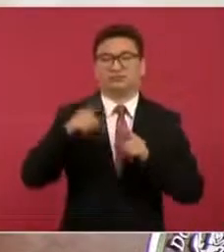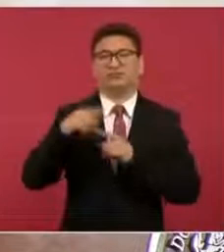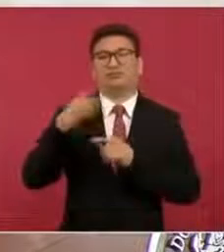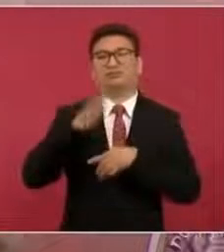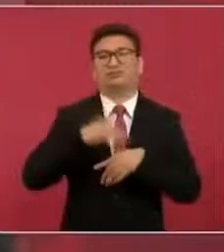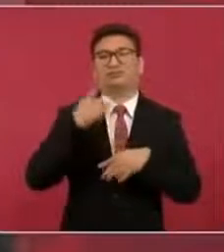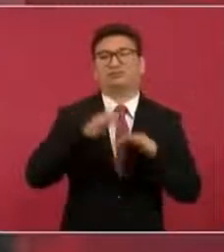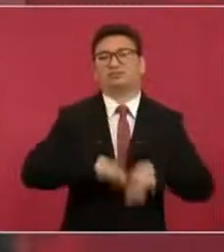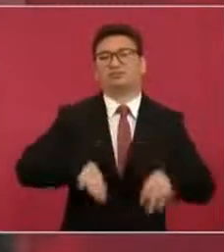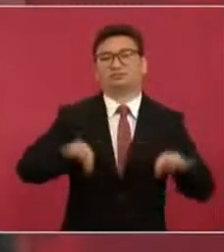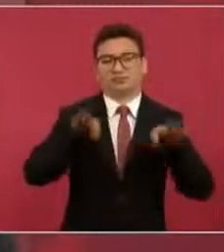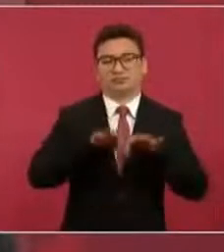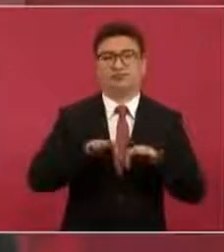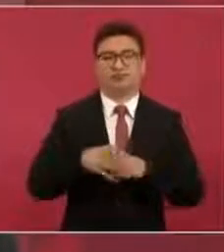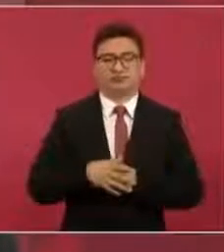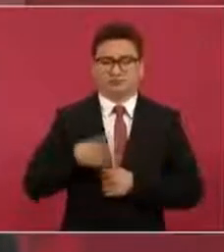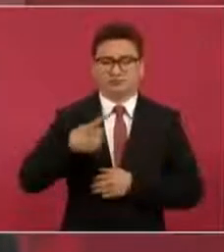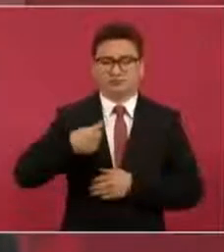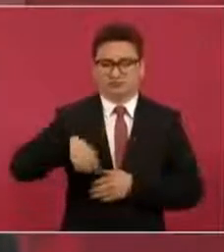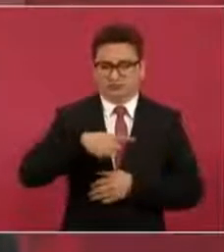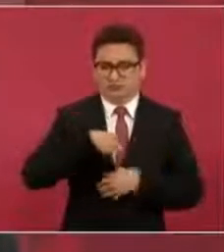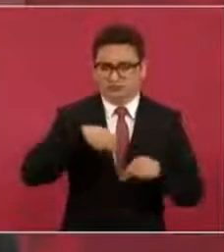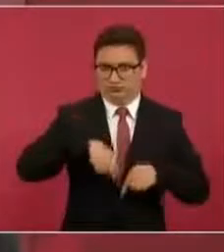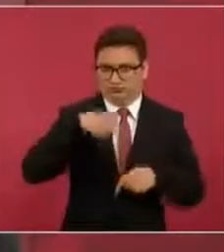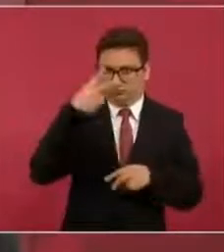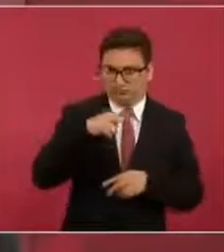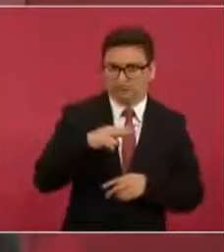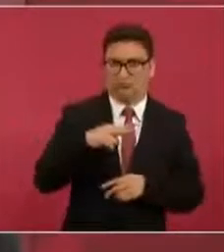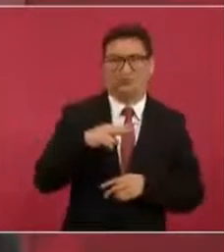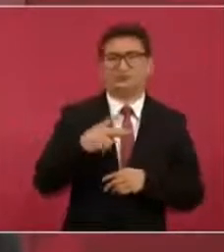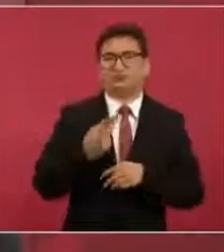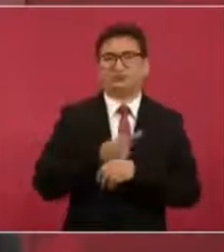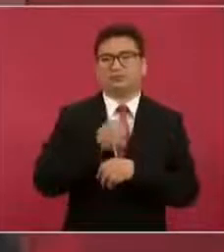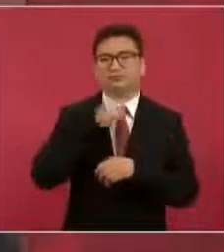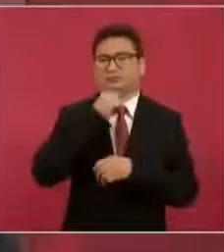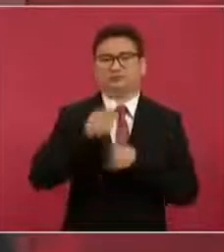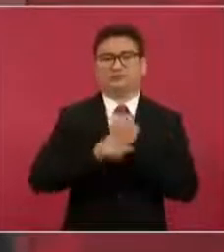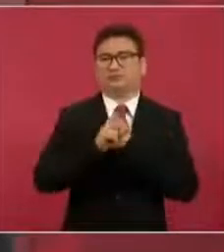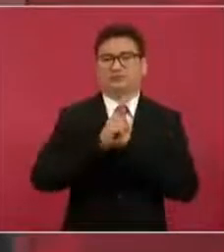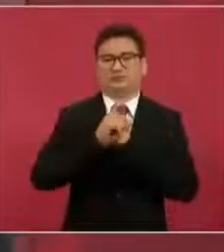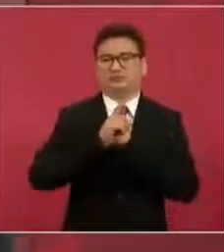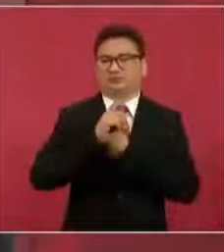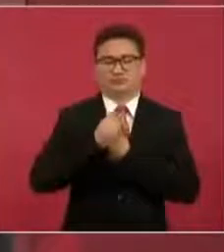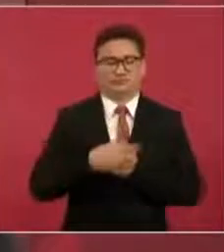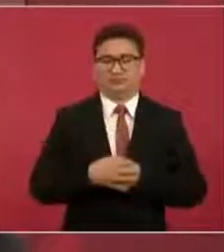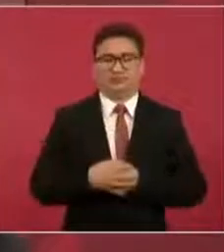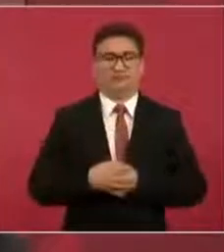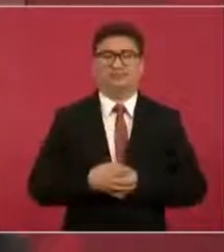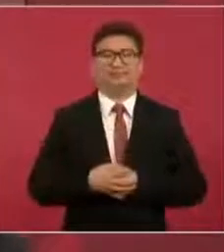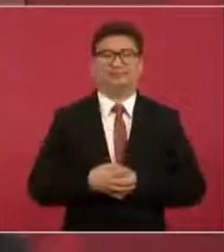fundamentales. Pero en el caso nuestro no tenemos problema,